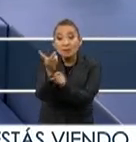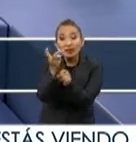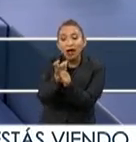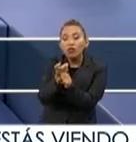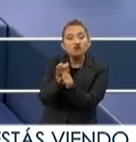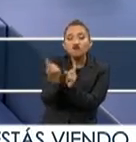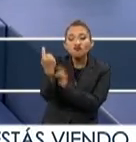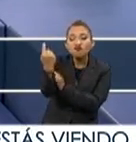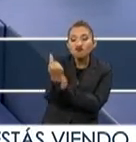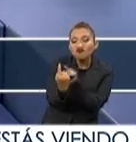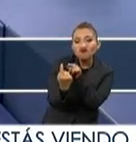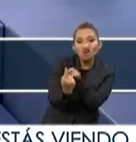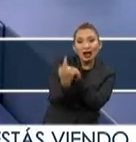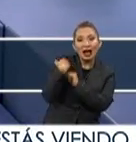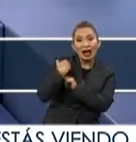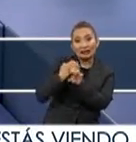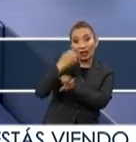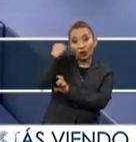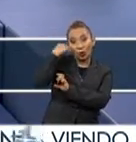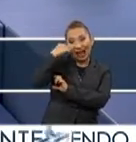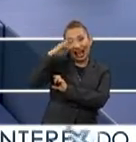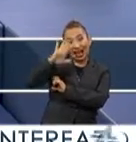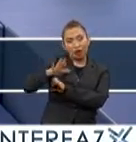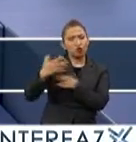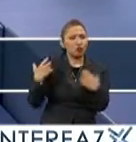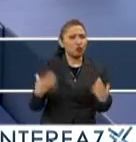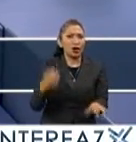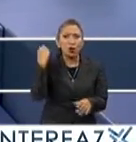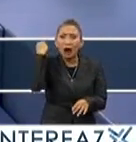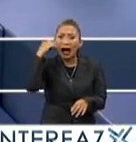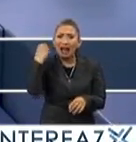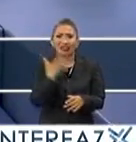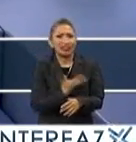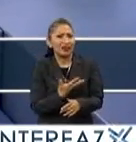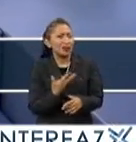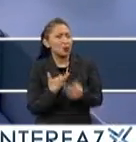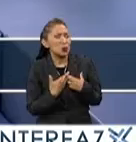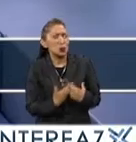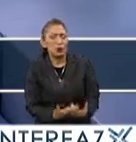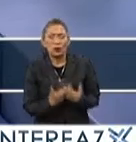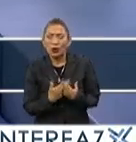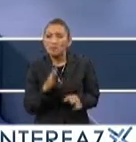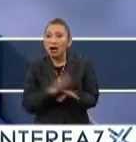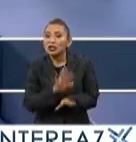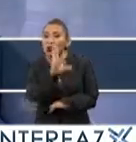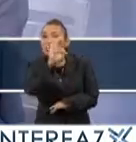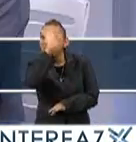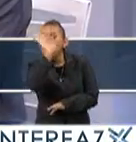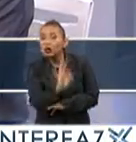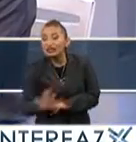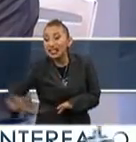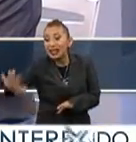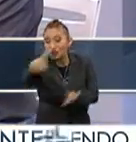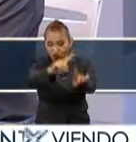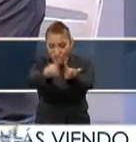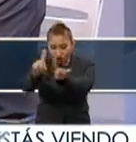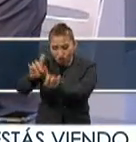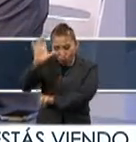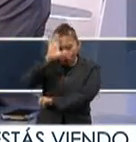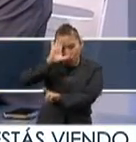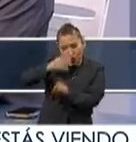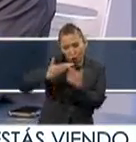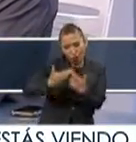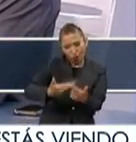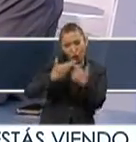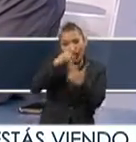invitado al estado de Oaxaca. Imagínate que Oaxaca tiene más del 40% de la diversidad cultural